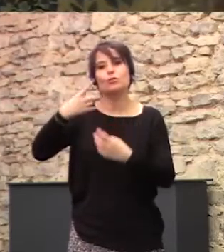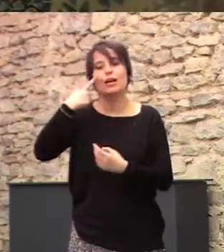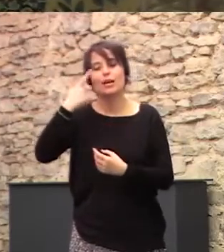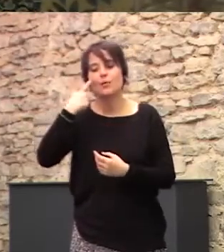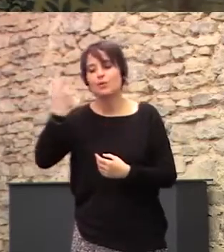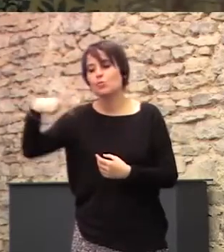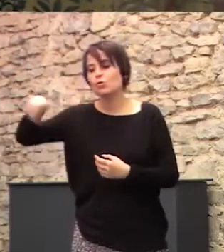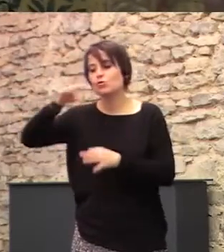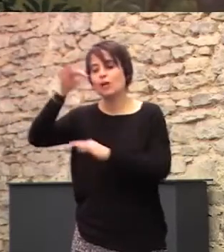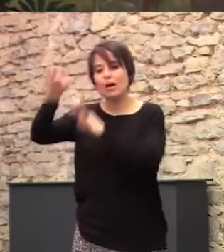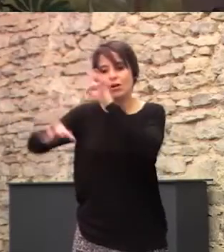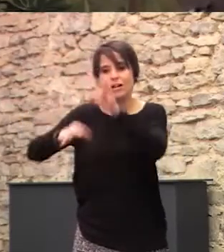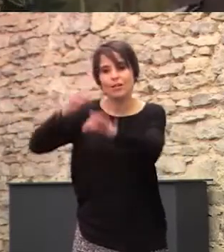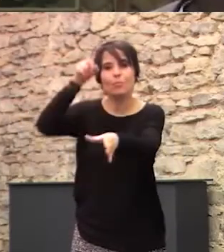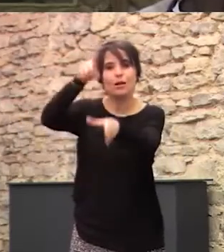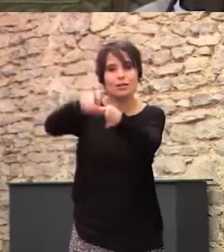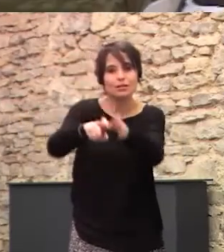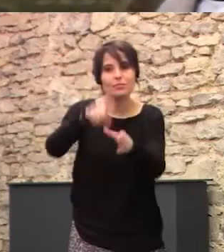en la organización,